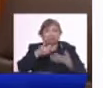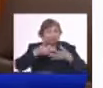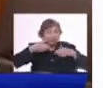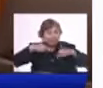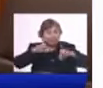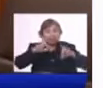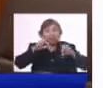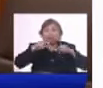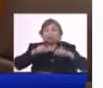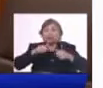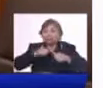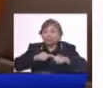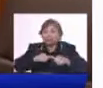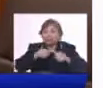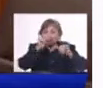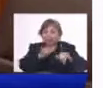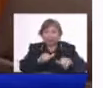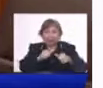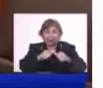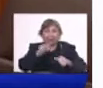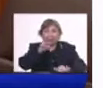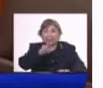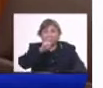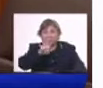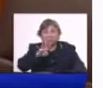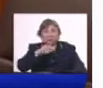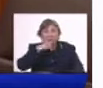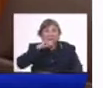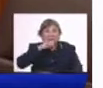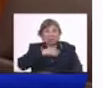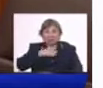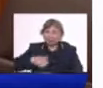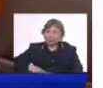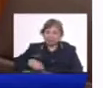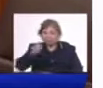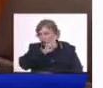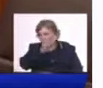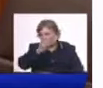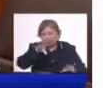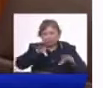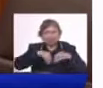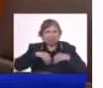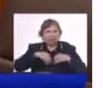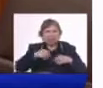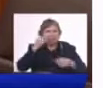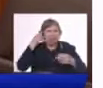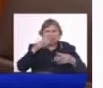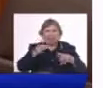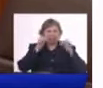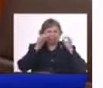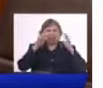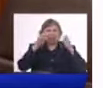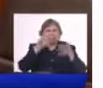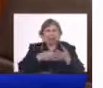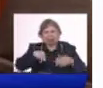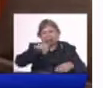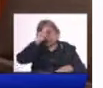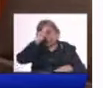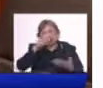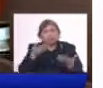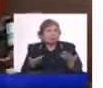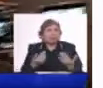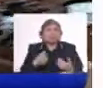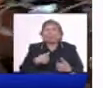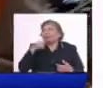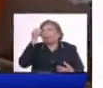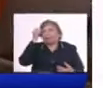permitir además que la señora Boluarte se quede hasta el 2024? Eso es inaceptable, es indigno para el país. Yo no